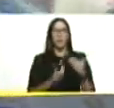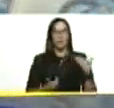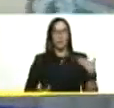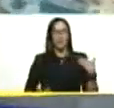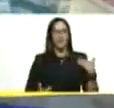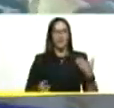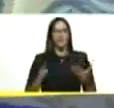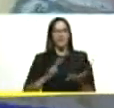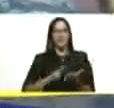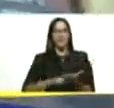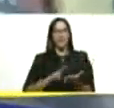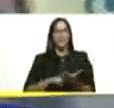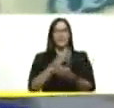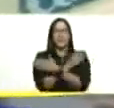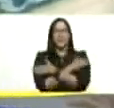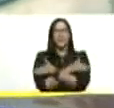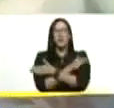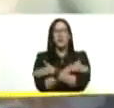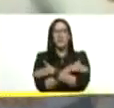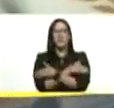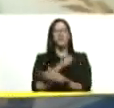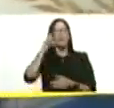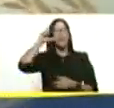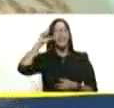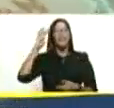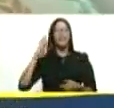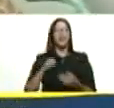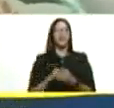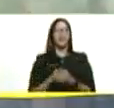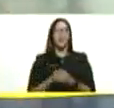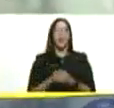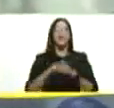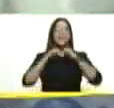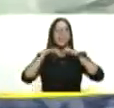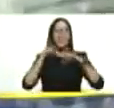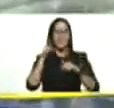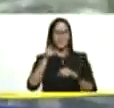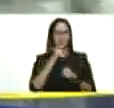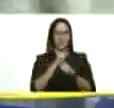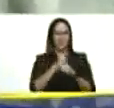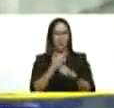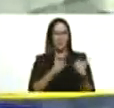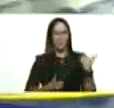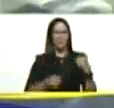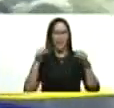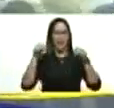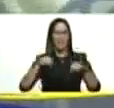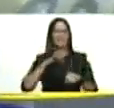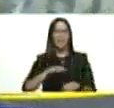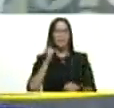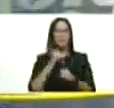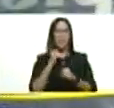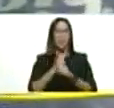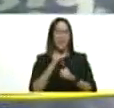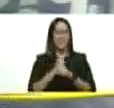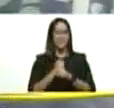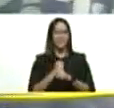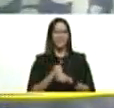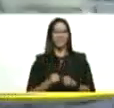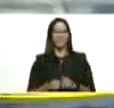de verdad que lo felicito y Dios bendiga su gestión, presidente. Aquí estamos trabajando duramente